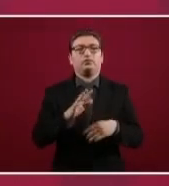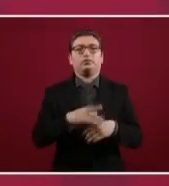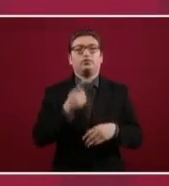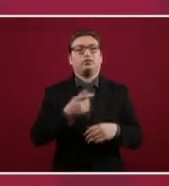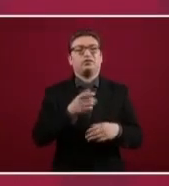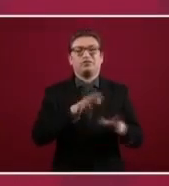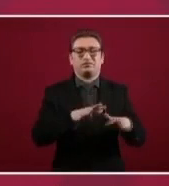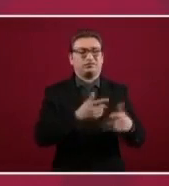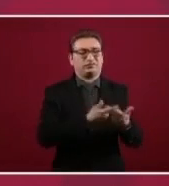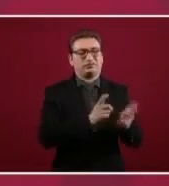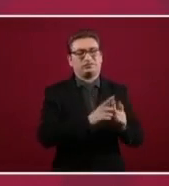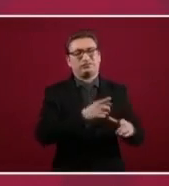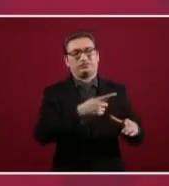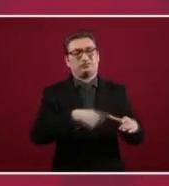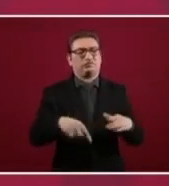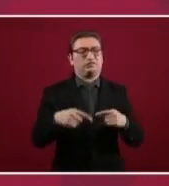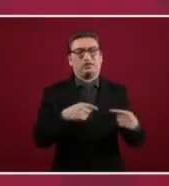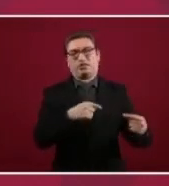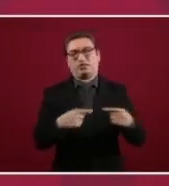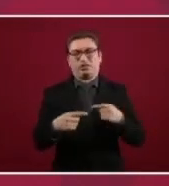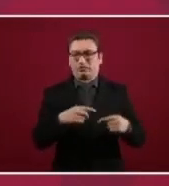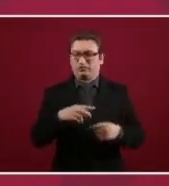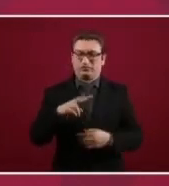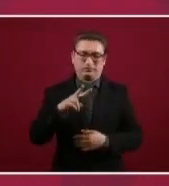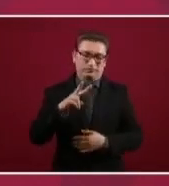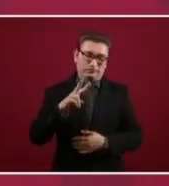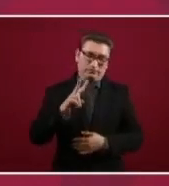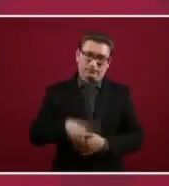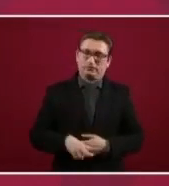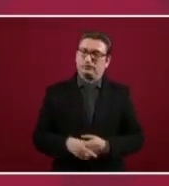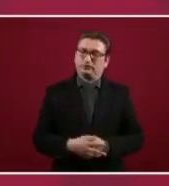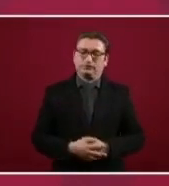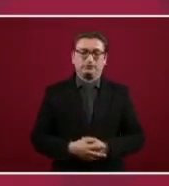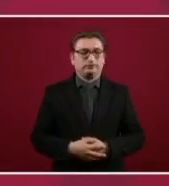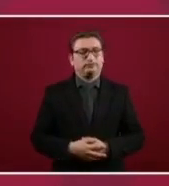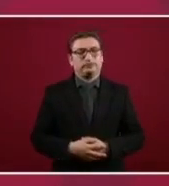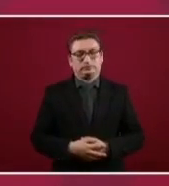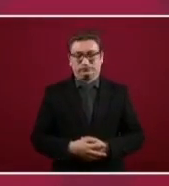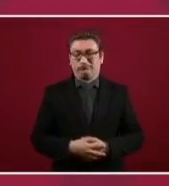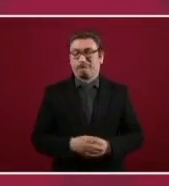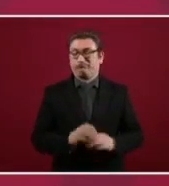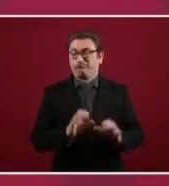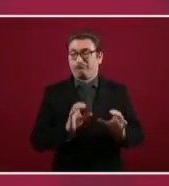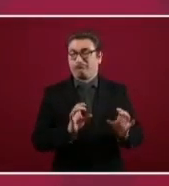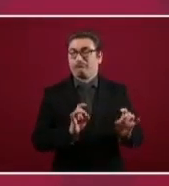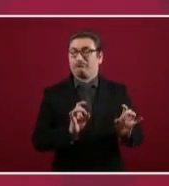conservadores son de veras que cosita